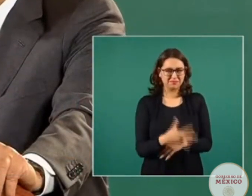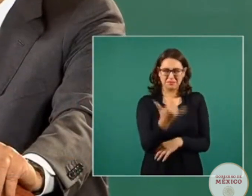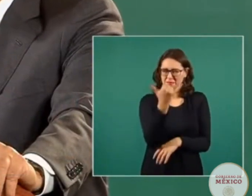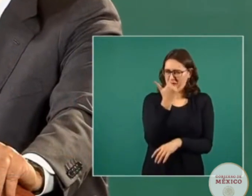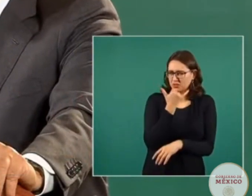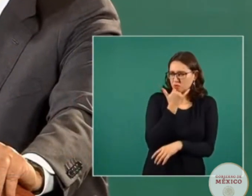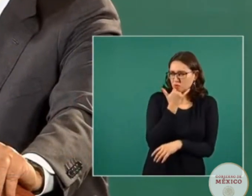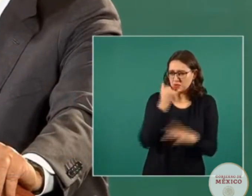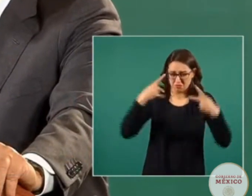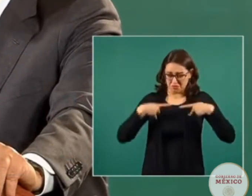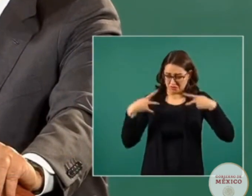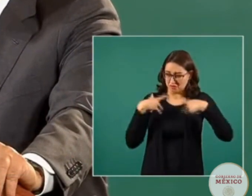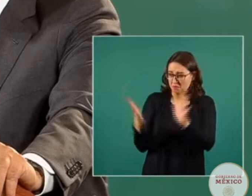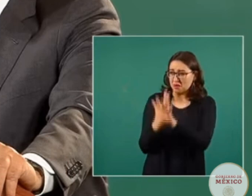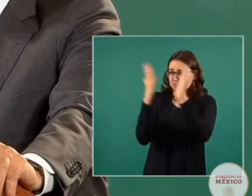fracasa.